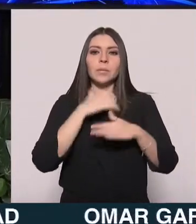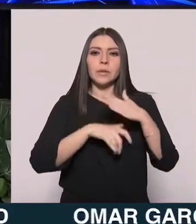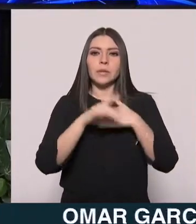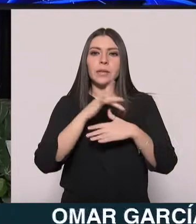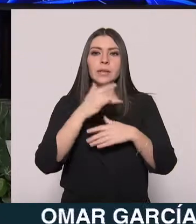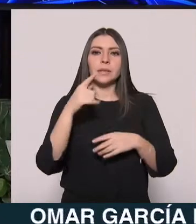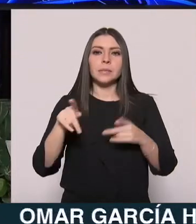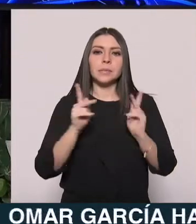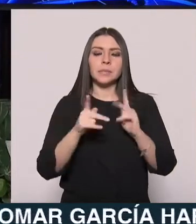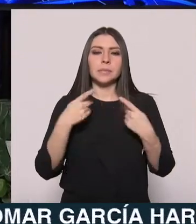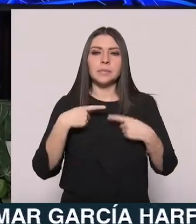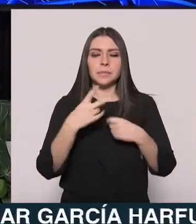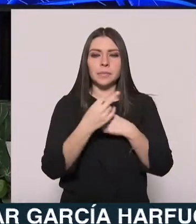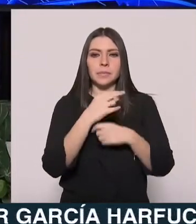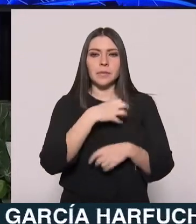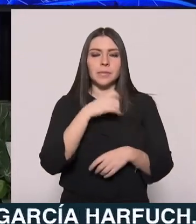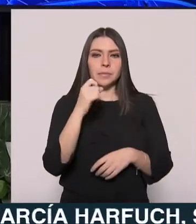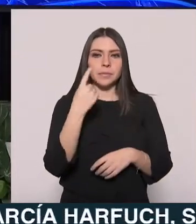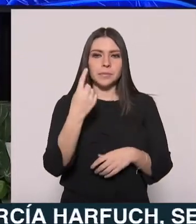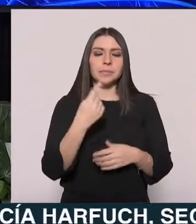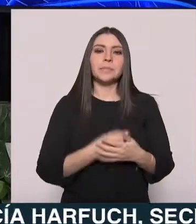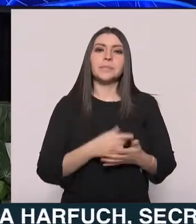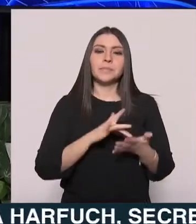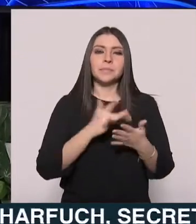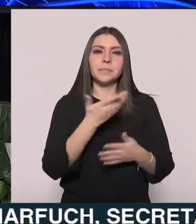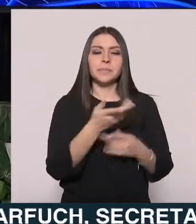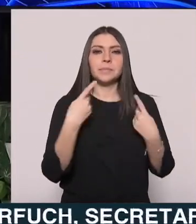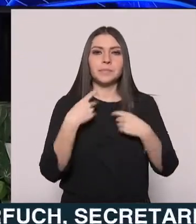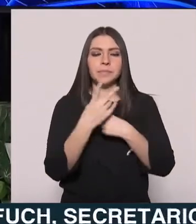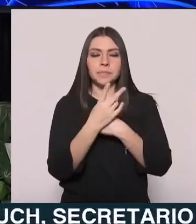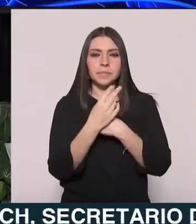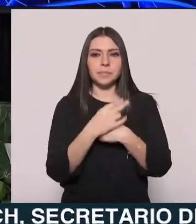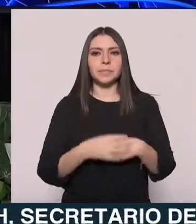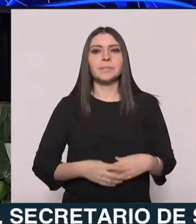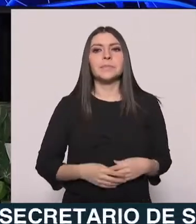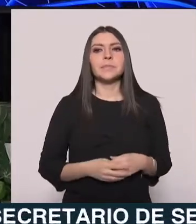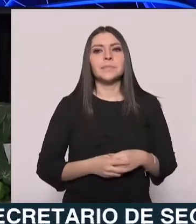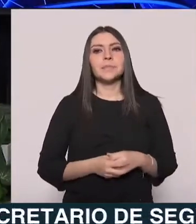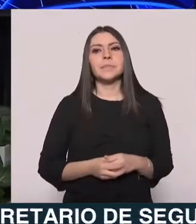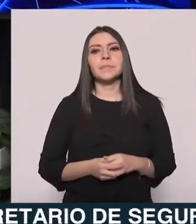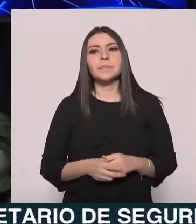21 Noticias. Al contrario, gracias a ti y un saludo a todas las personas que nos ven. Un saludo de vuelta también para ti.